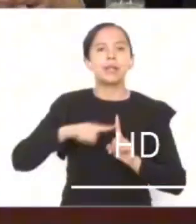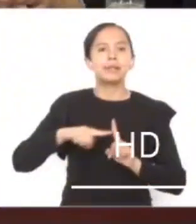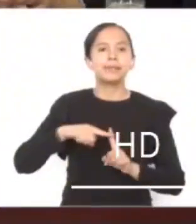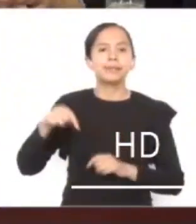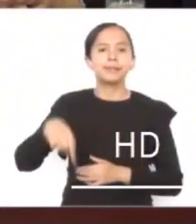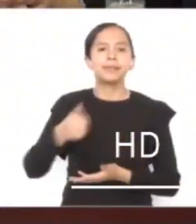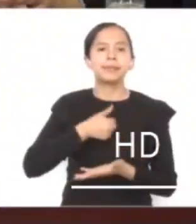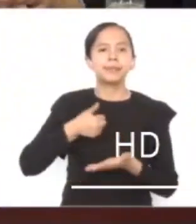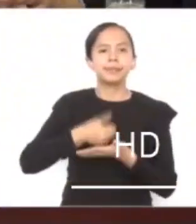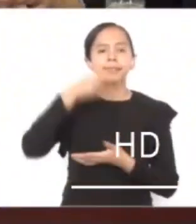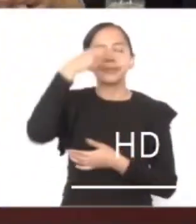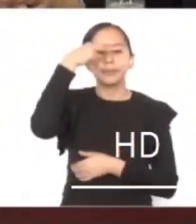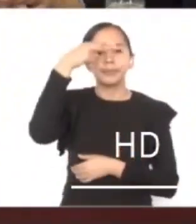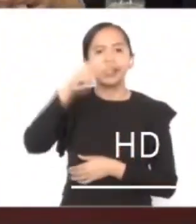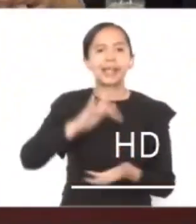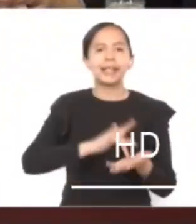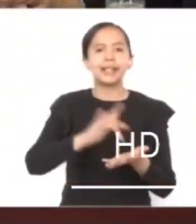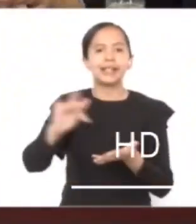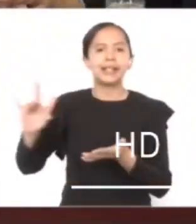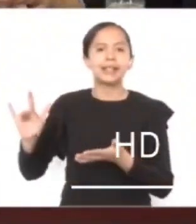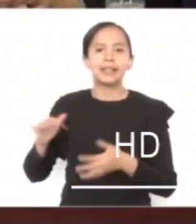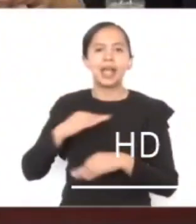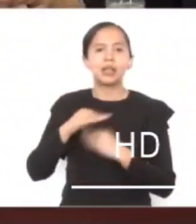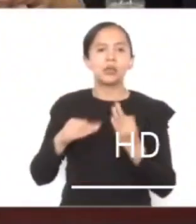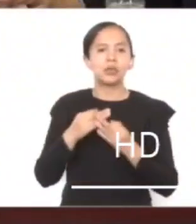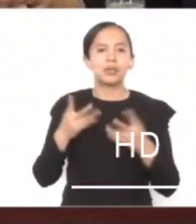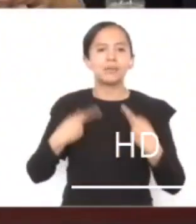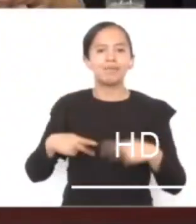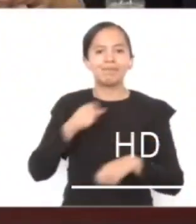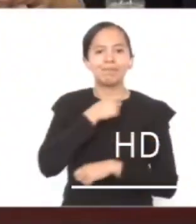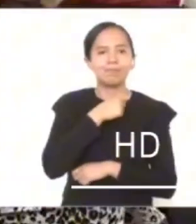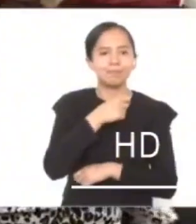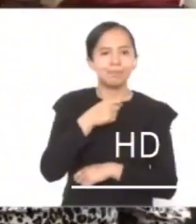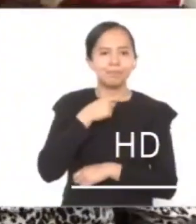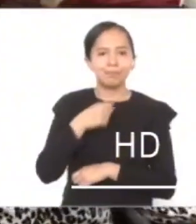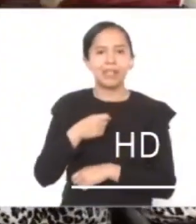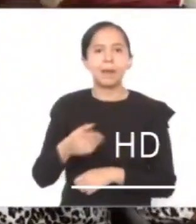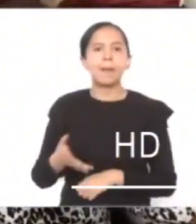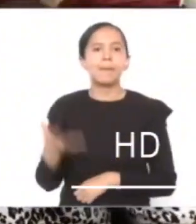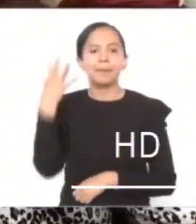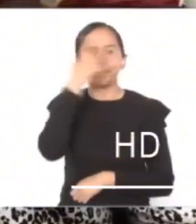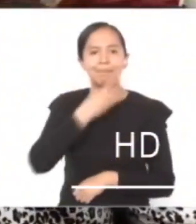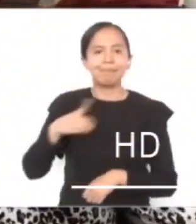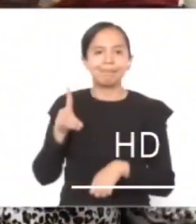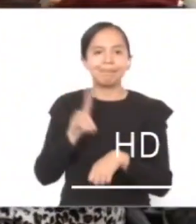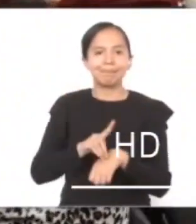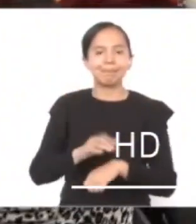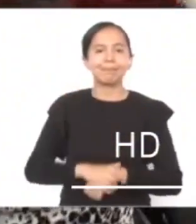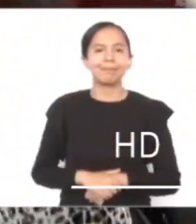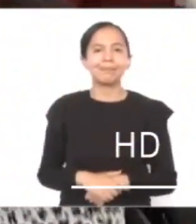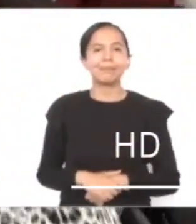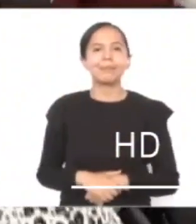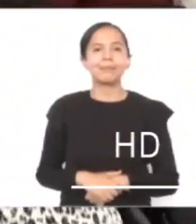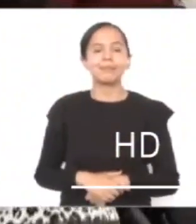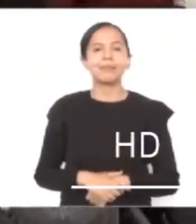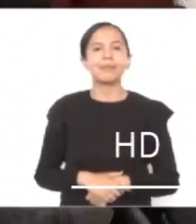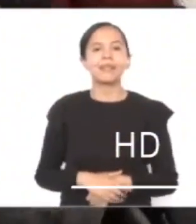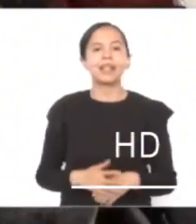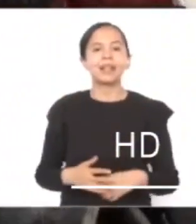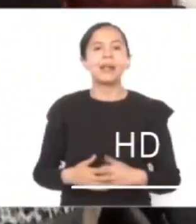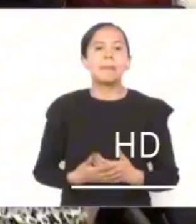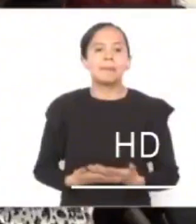México. Muchas gracias, amigas y amigos de los medios de comunicación. Bonita tarde. Finalmente invitamos a